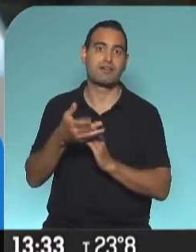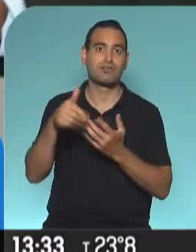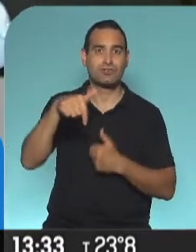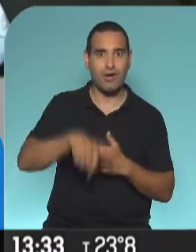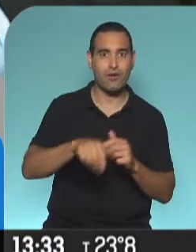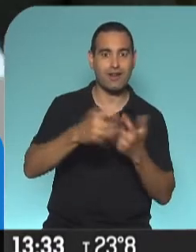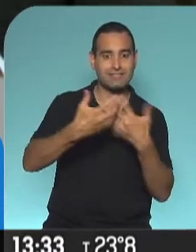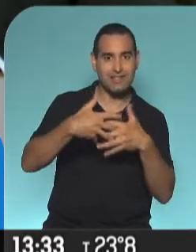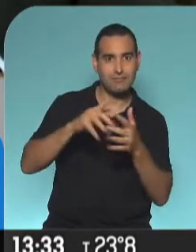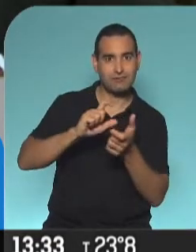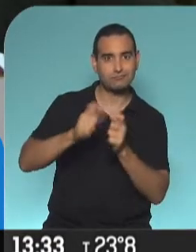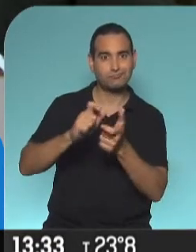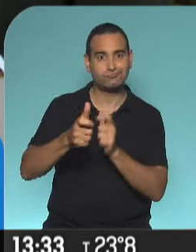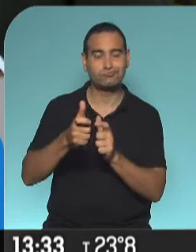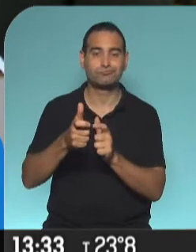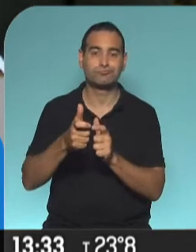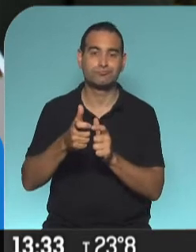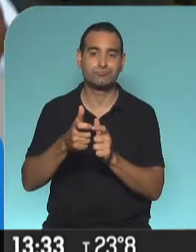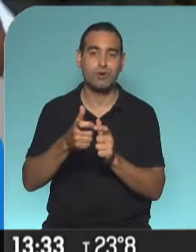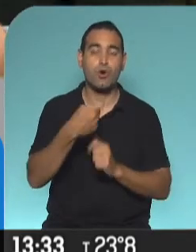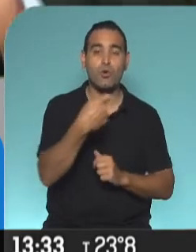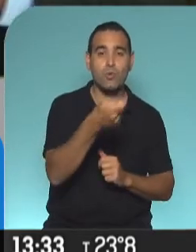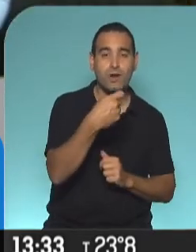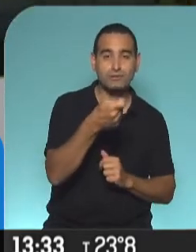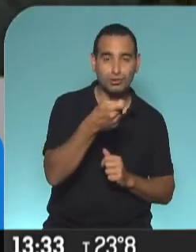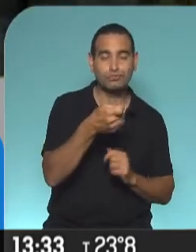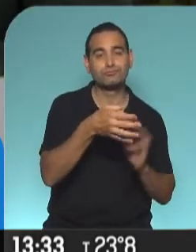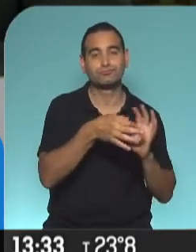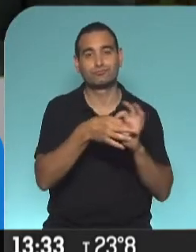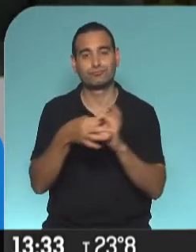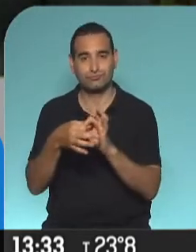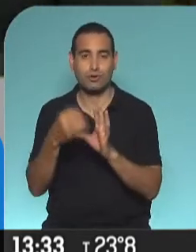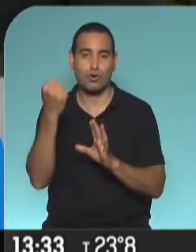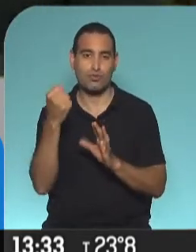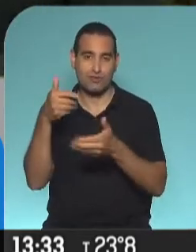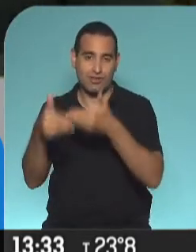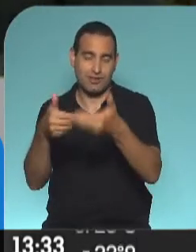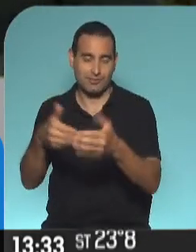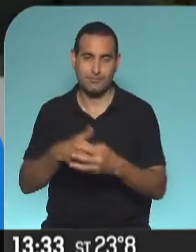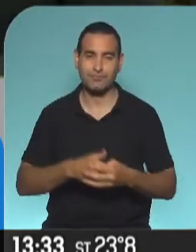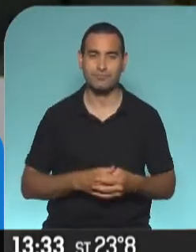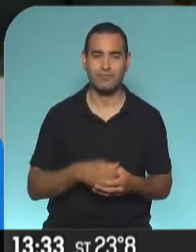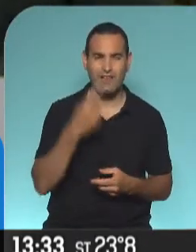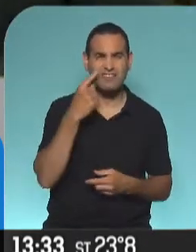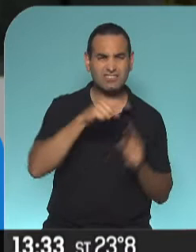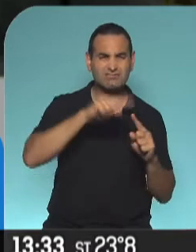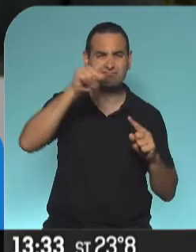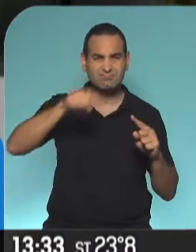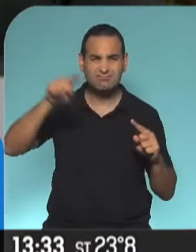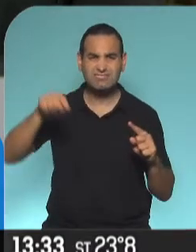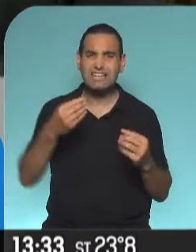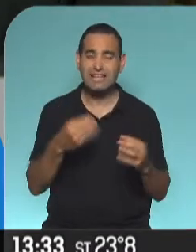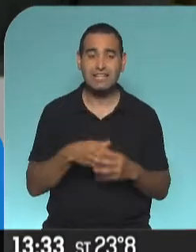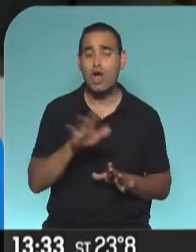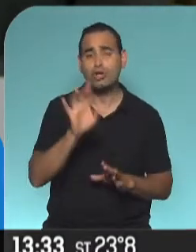hace que la jubilación acompañe el crecimiento económico. Rulo, ¿podemos ver esta curva? ¿Qué significa? Eso